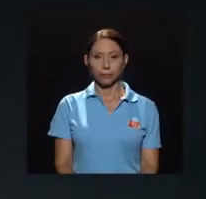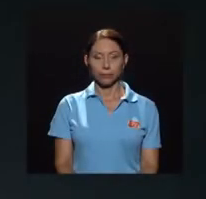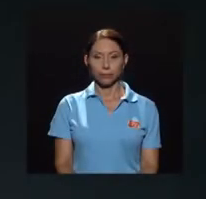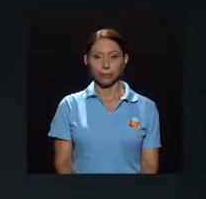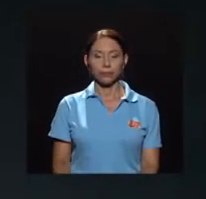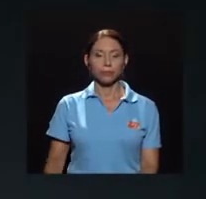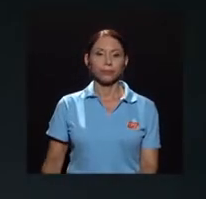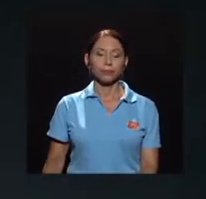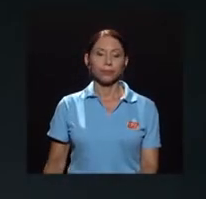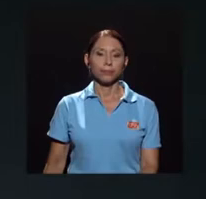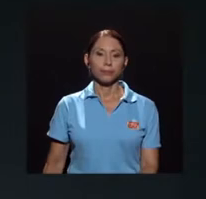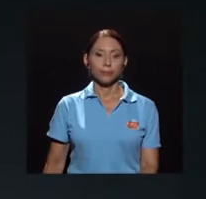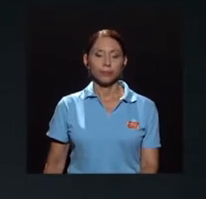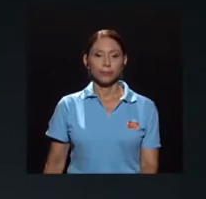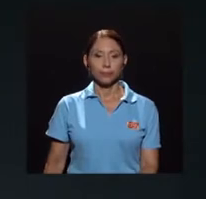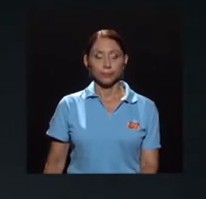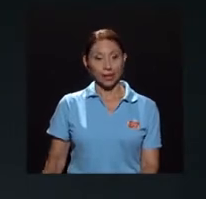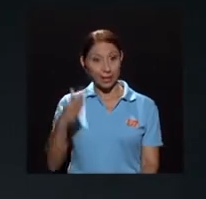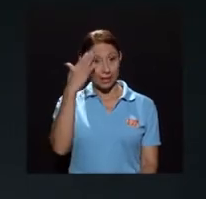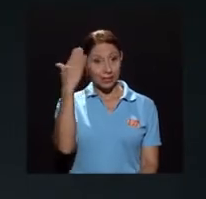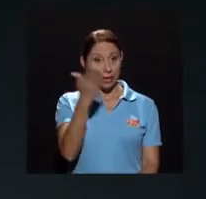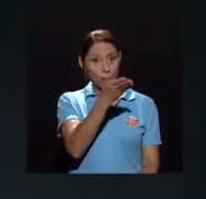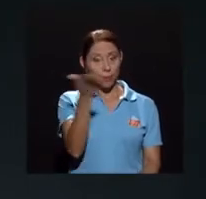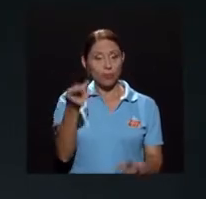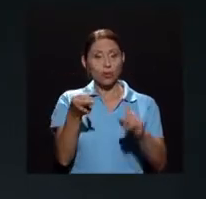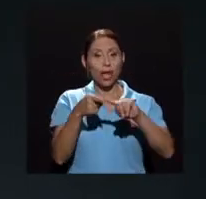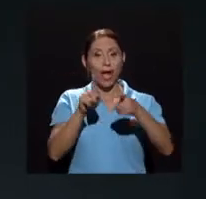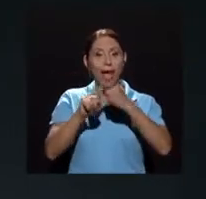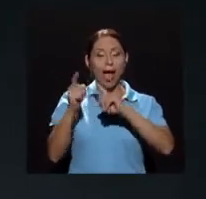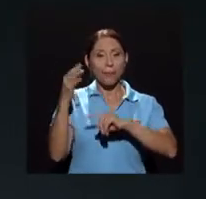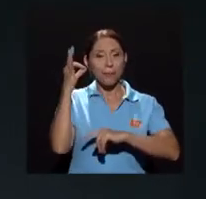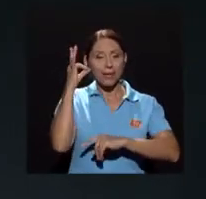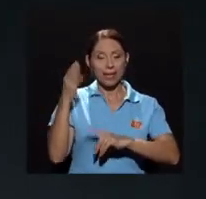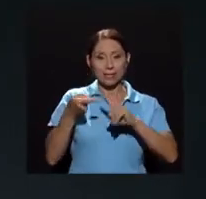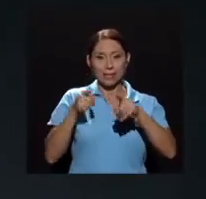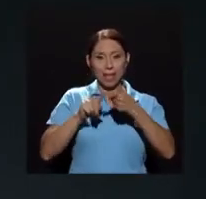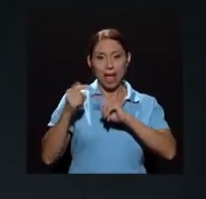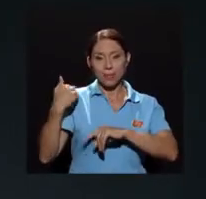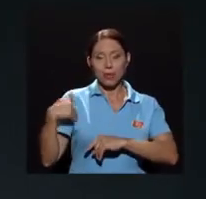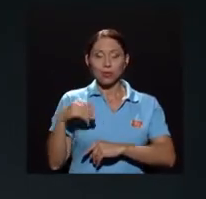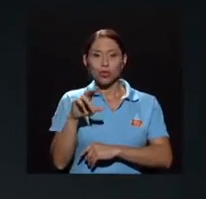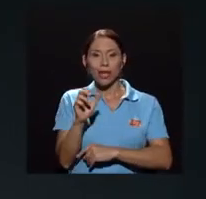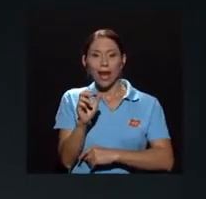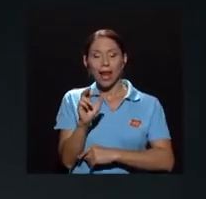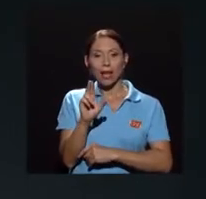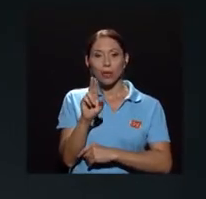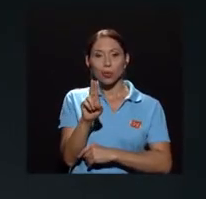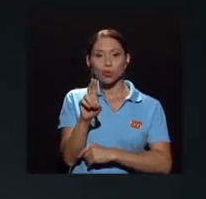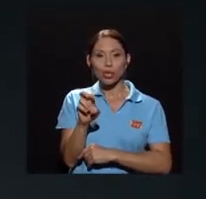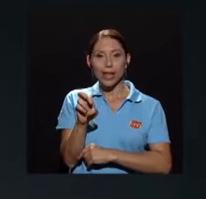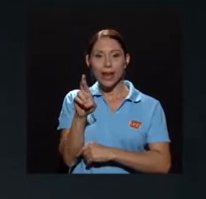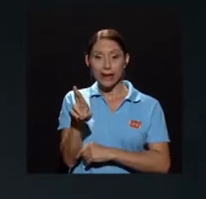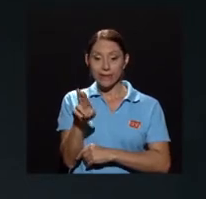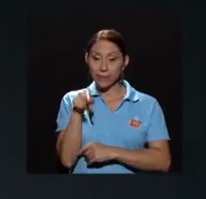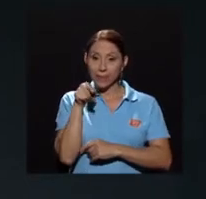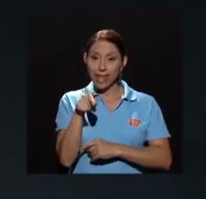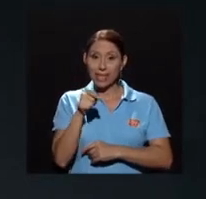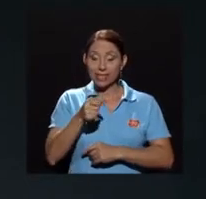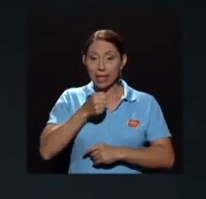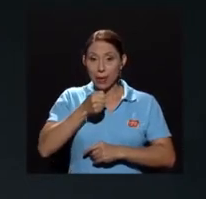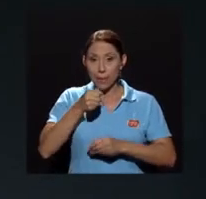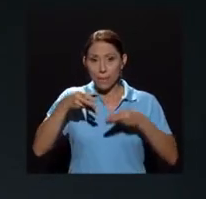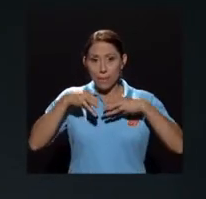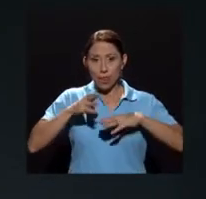los saludamos amigas y amigos de canal use de este medio televisivo que se paga con los